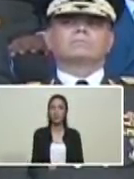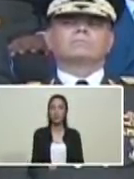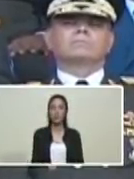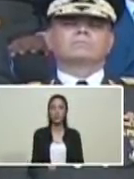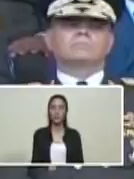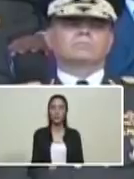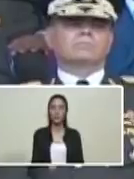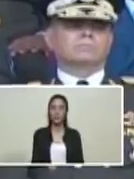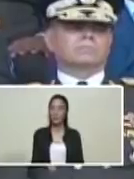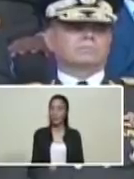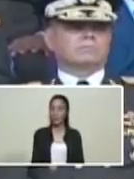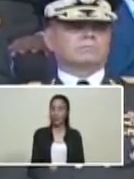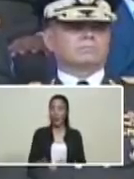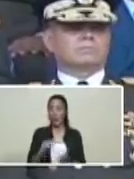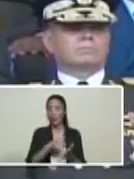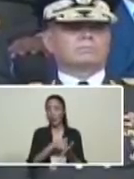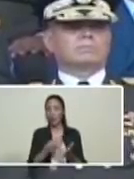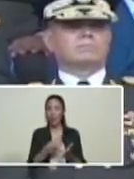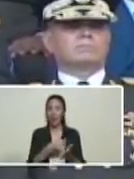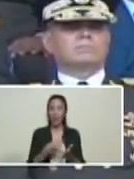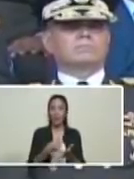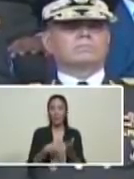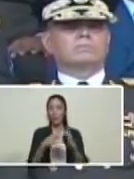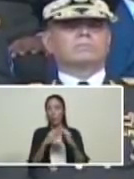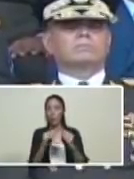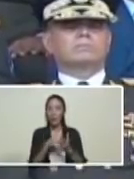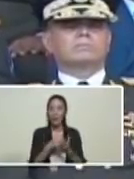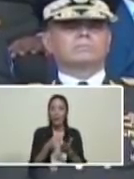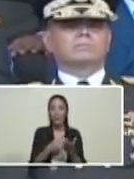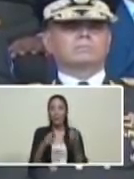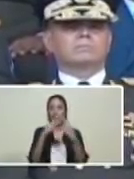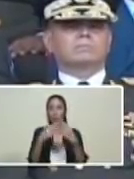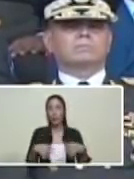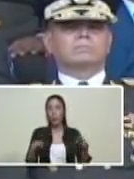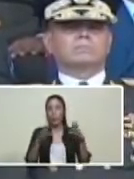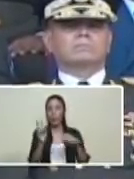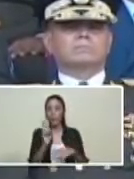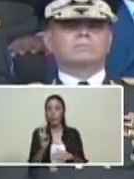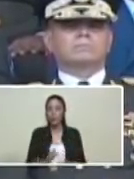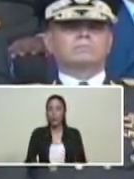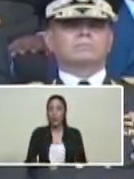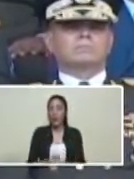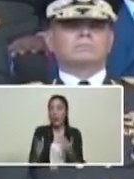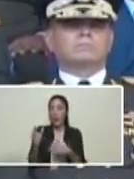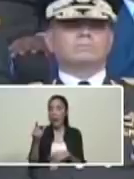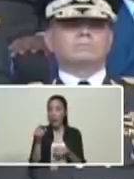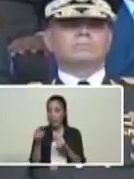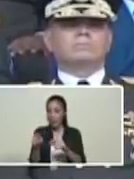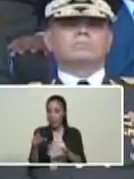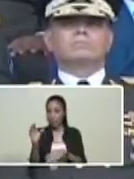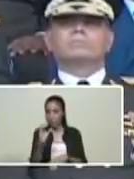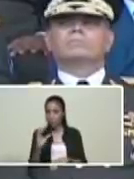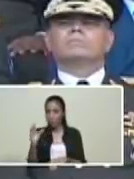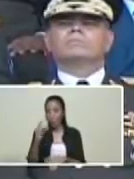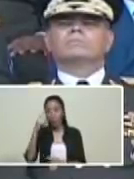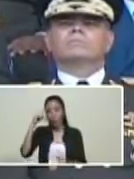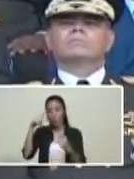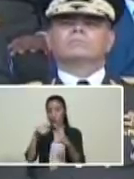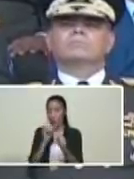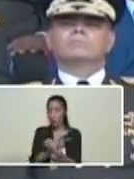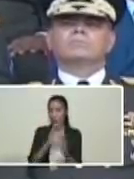lo hacen para debilitar nuestra república la oligarquía colombiana tiene objetivos muy